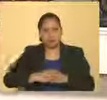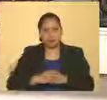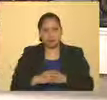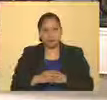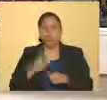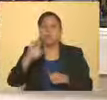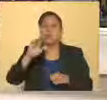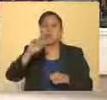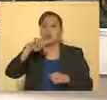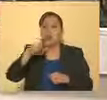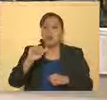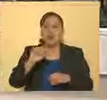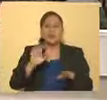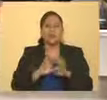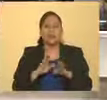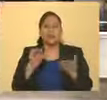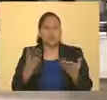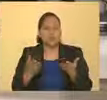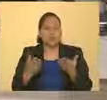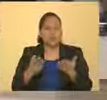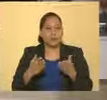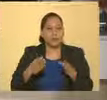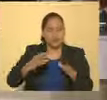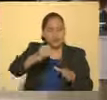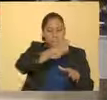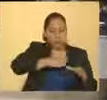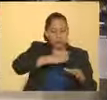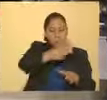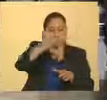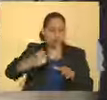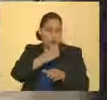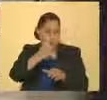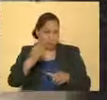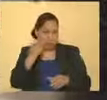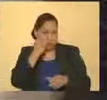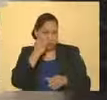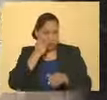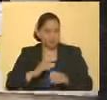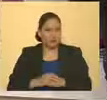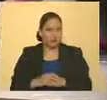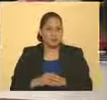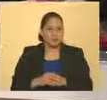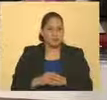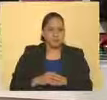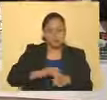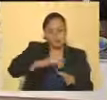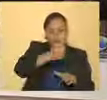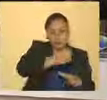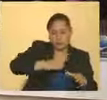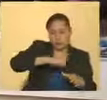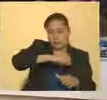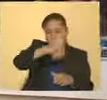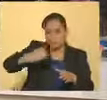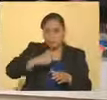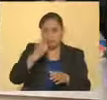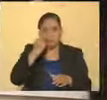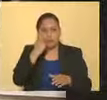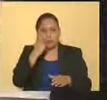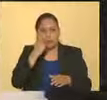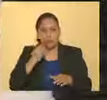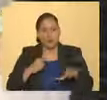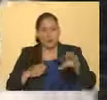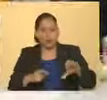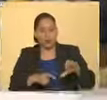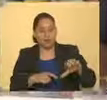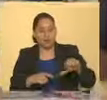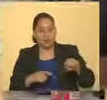Oye, Ana Cati, ¿tiene que ver el sentido para dónde le mueva uno la bata? No, no, no. Si para y si lo dejas, acá o para y acá. Si lo sueltas, el traste solito va a dar vueltas.